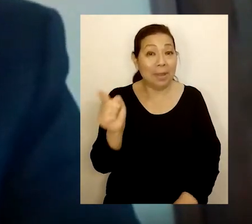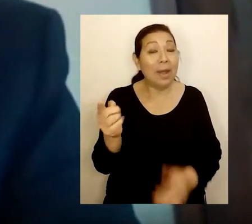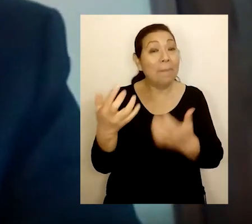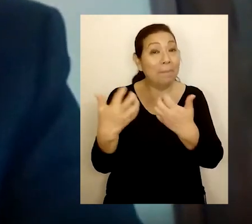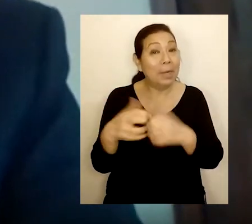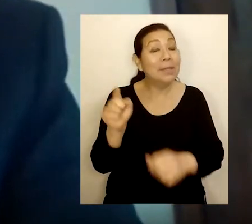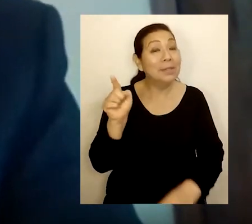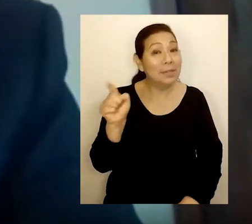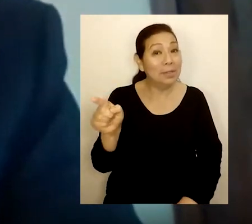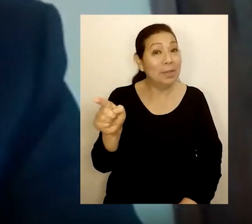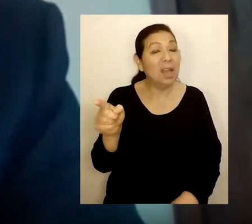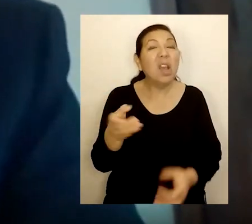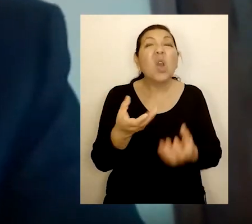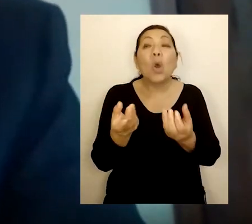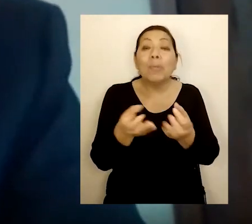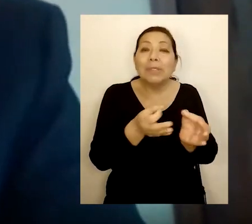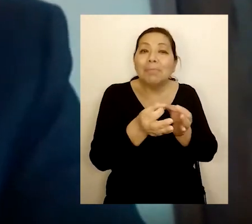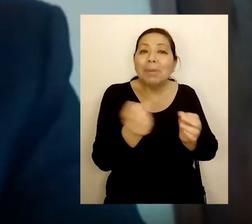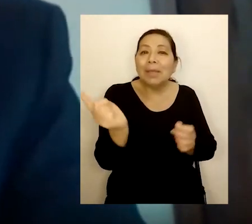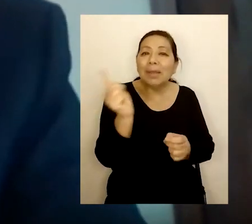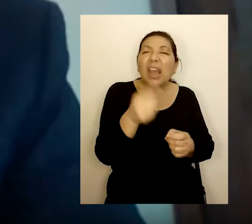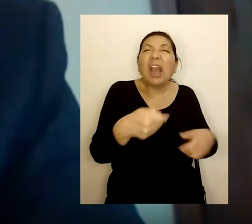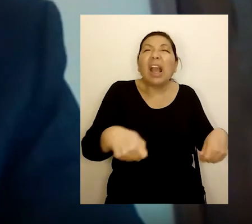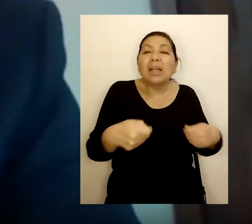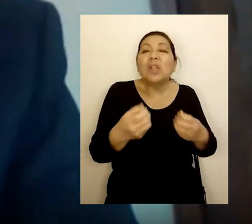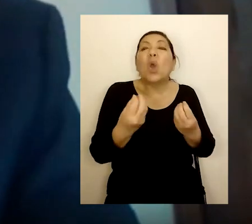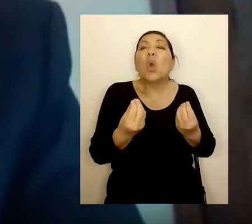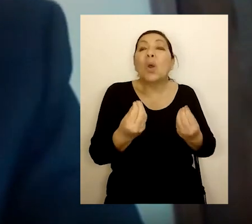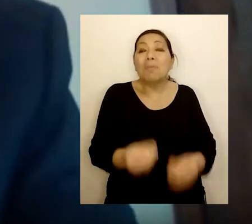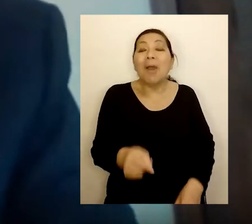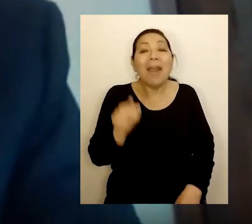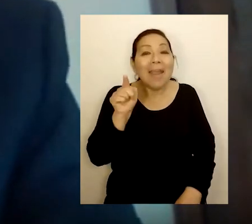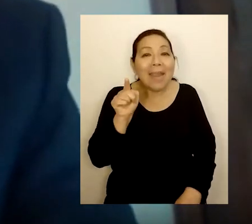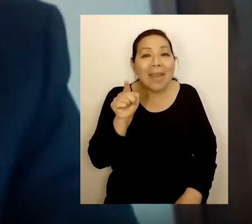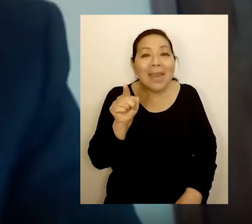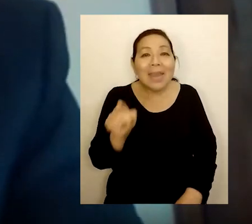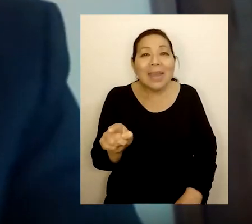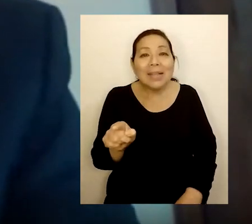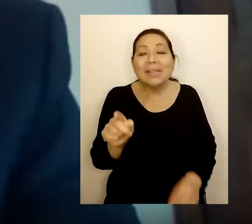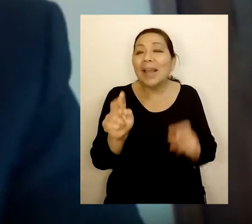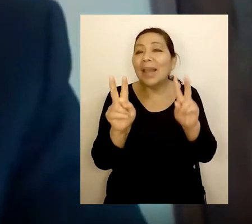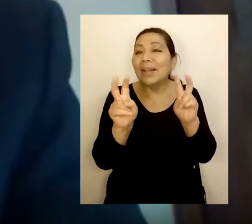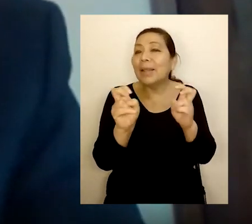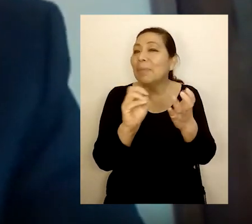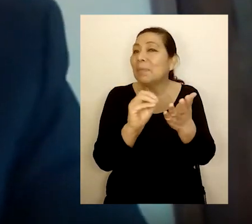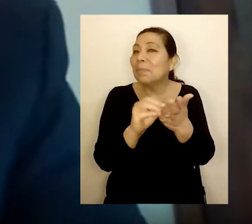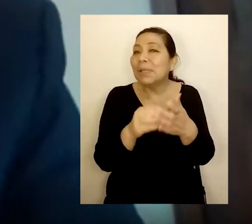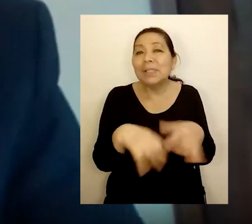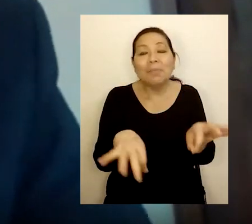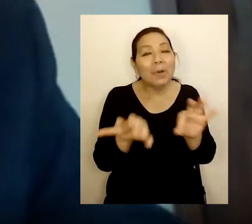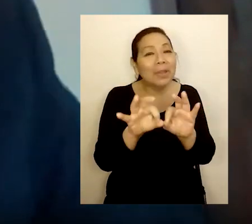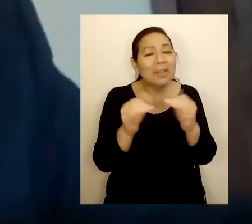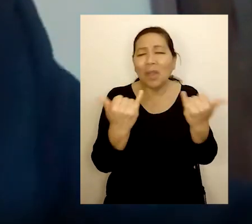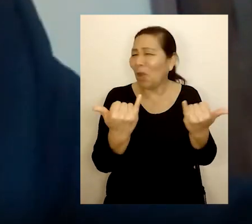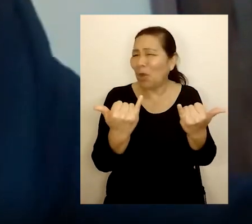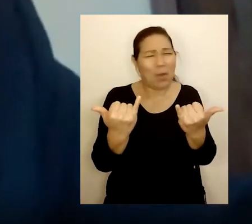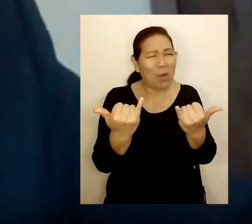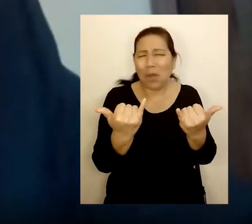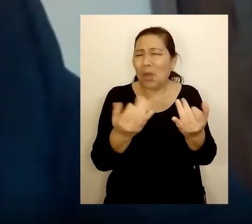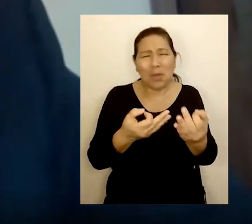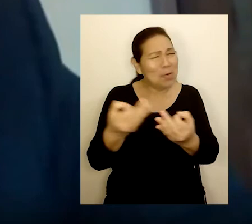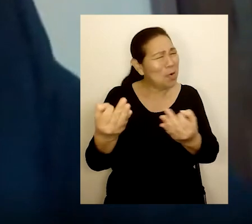empresa que justifique ese gasto. Ese es el tema central acá. No es